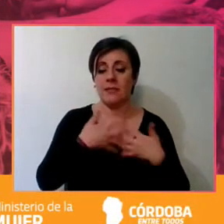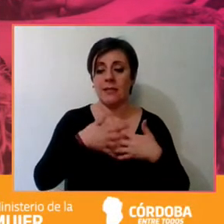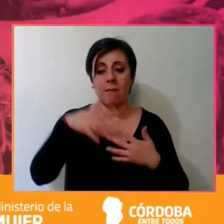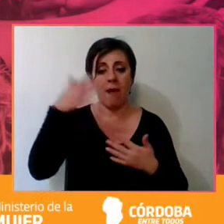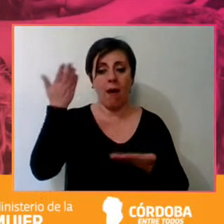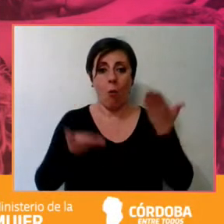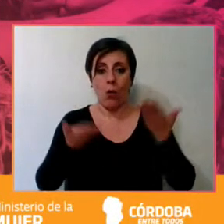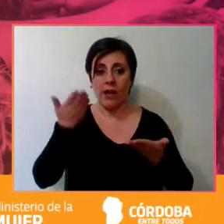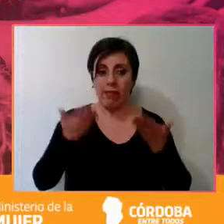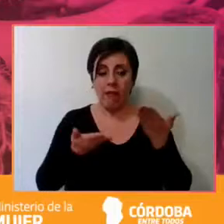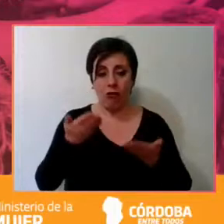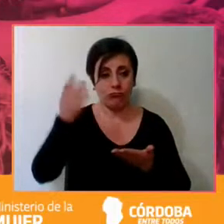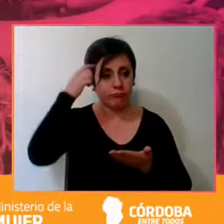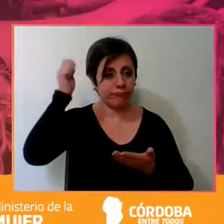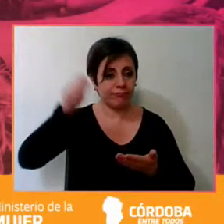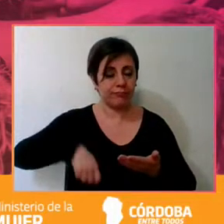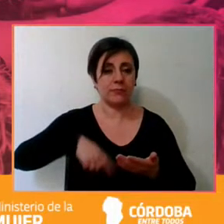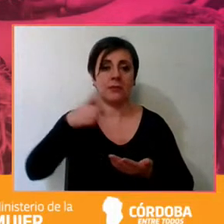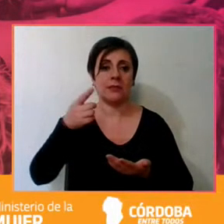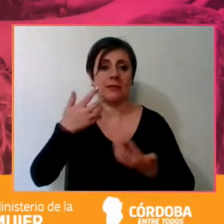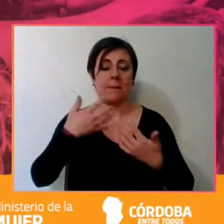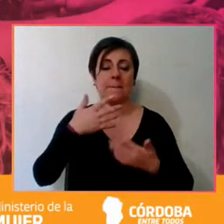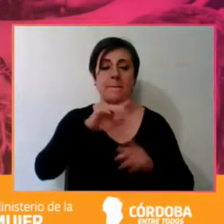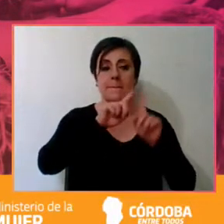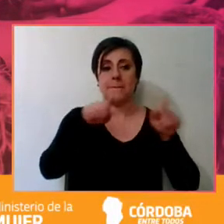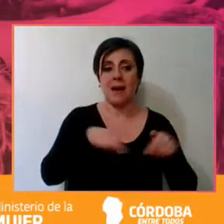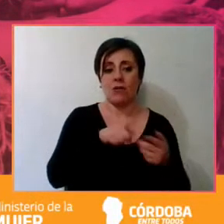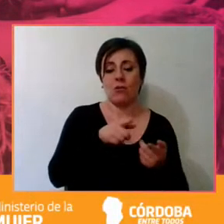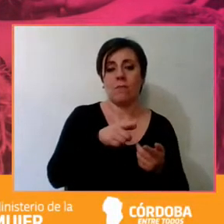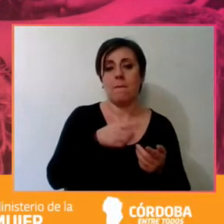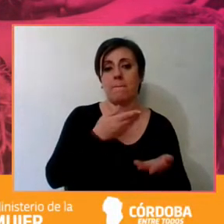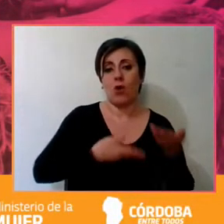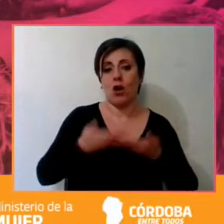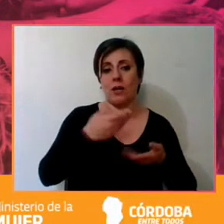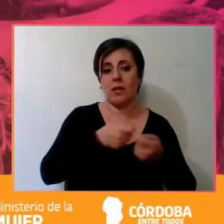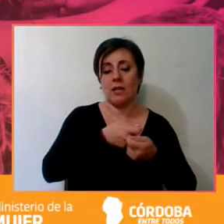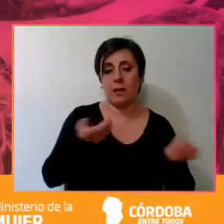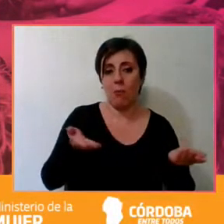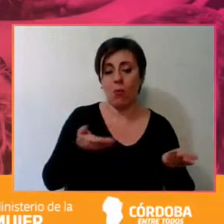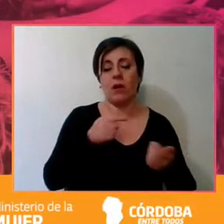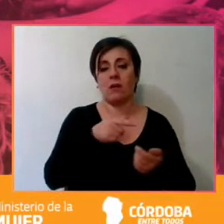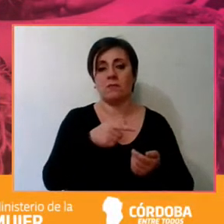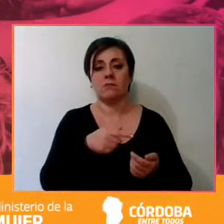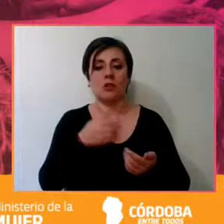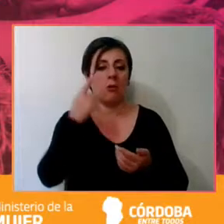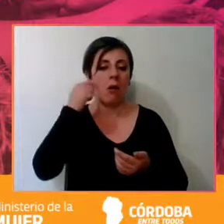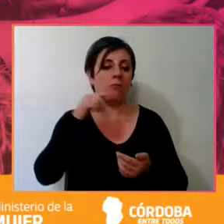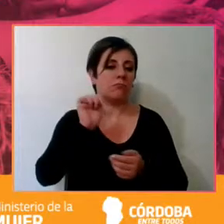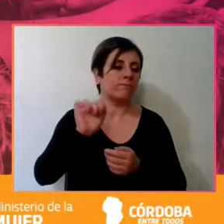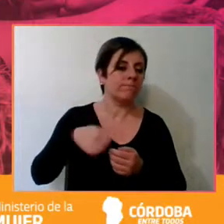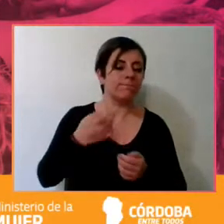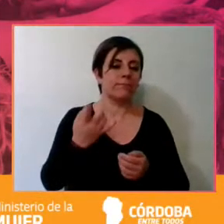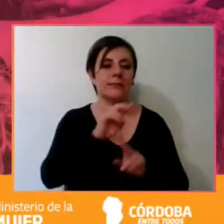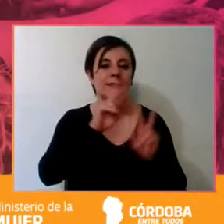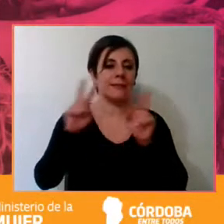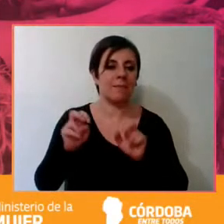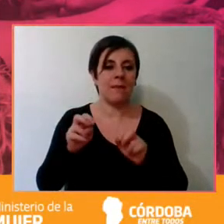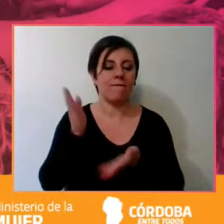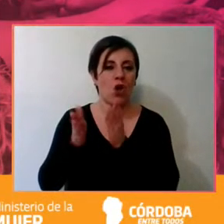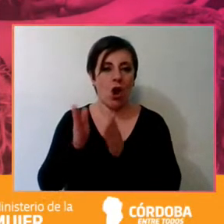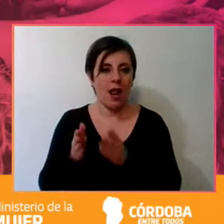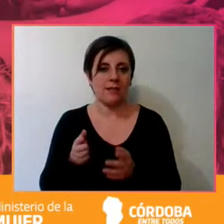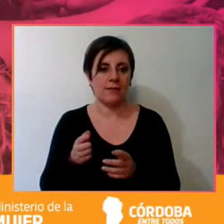de políticas públicas a menudo han pasado por alto la crisis de violencia contra la mujer. Los sistemas jurídicos son